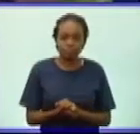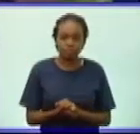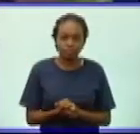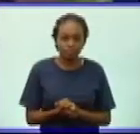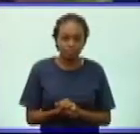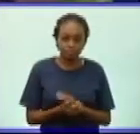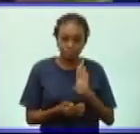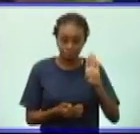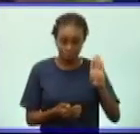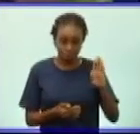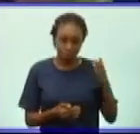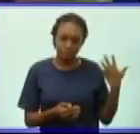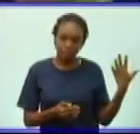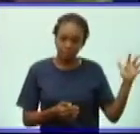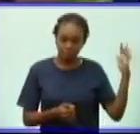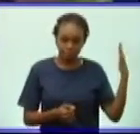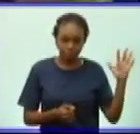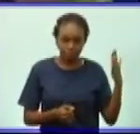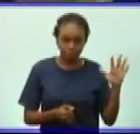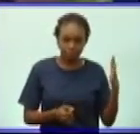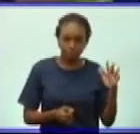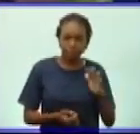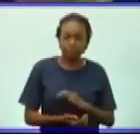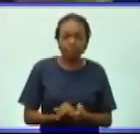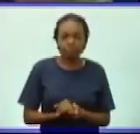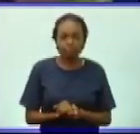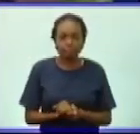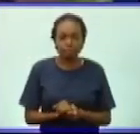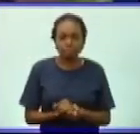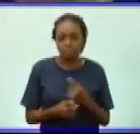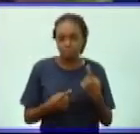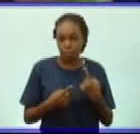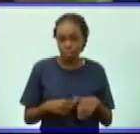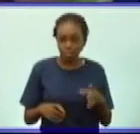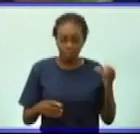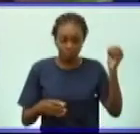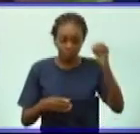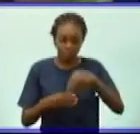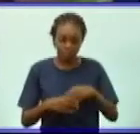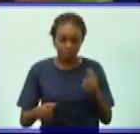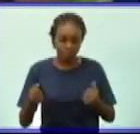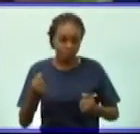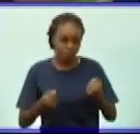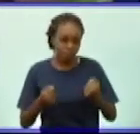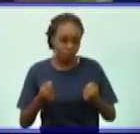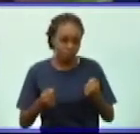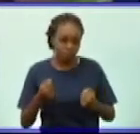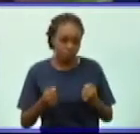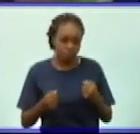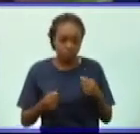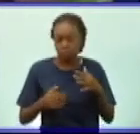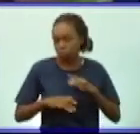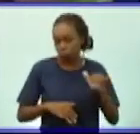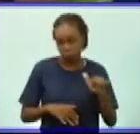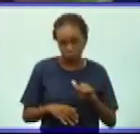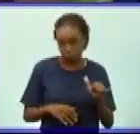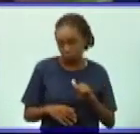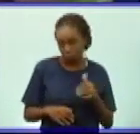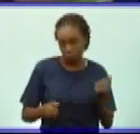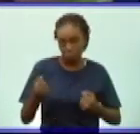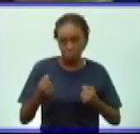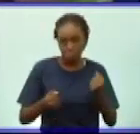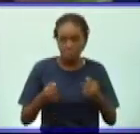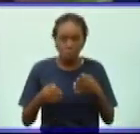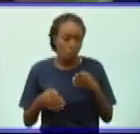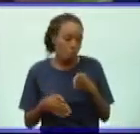B, el auto se mueve a su izquierda. Pero los que se encuentran dentro del auto, para ellos el auto no se mueve con respecto